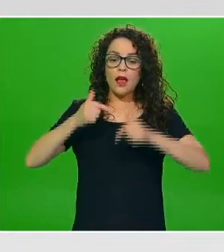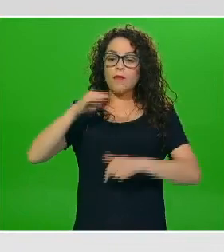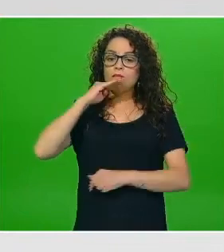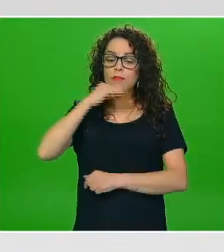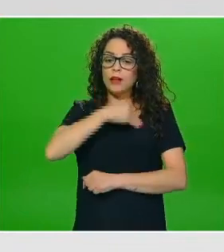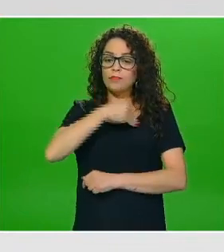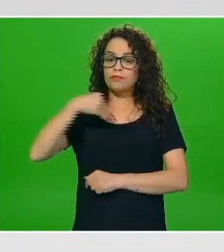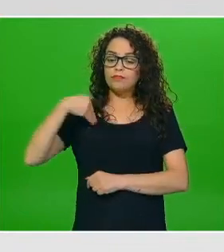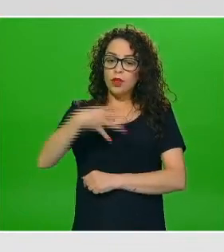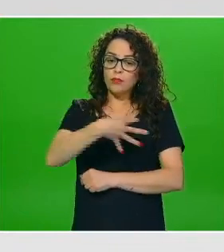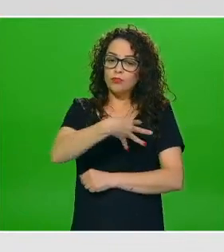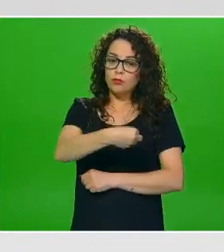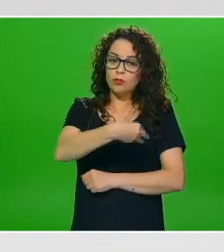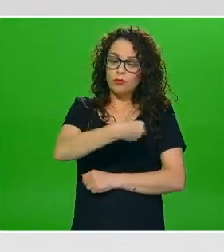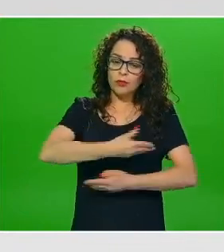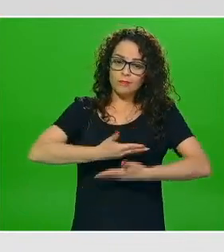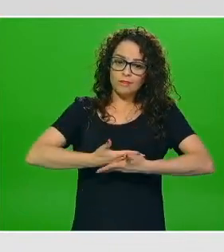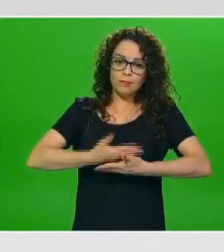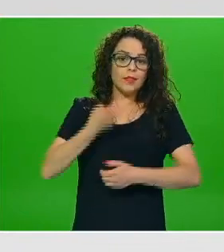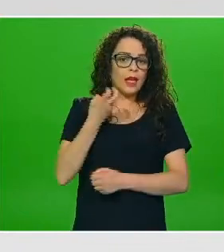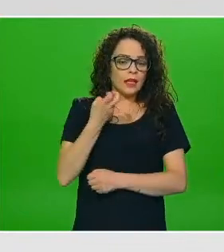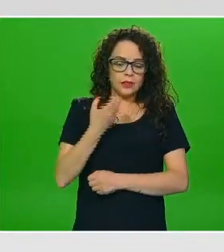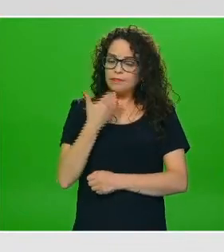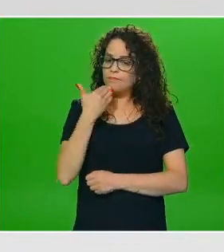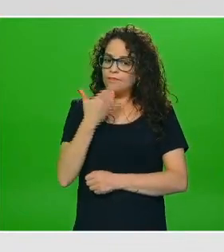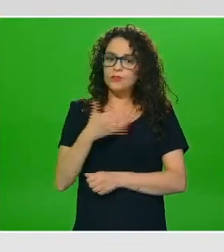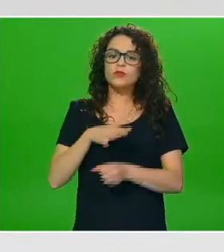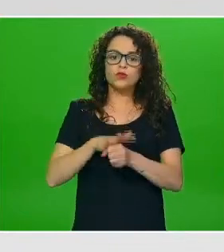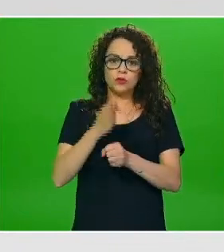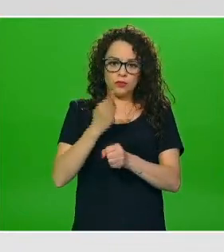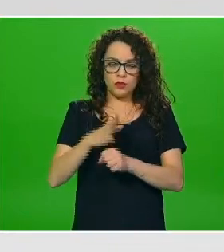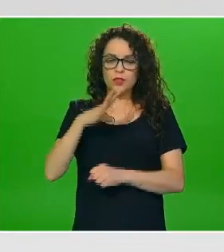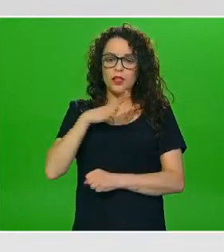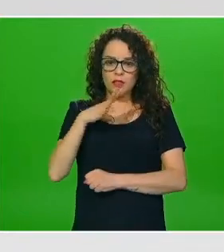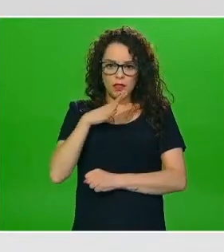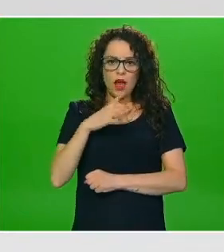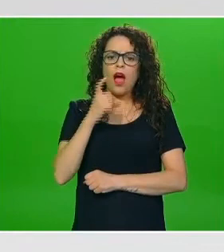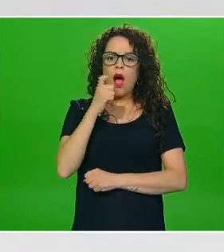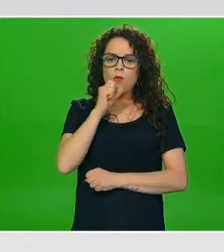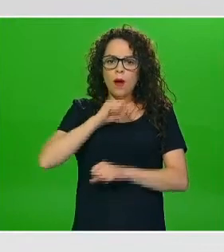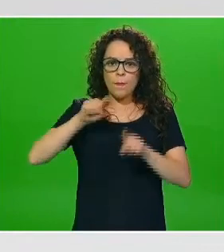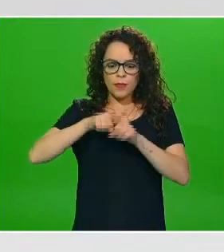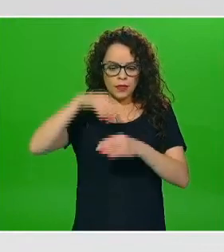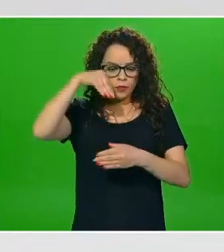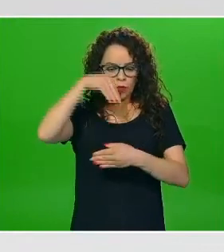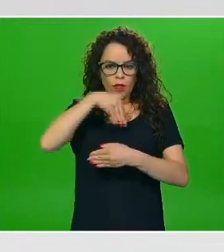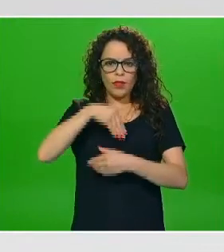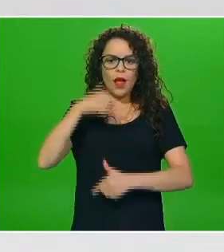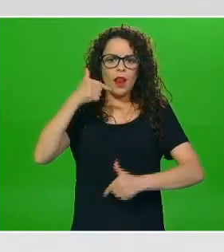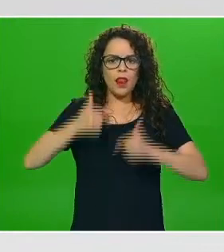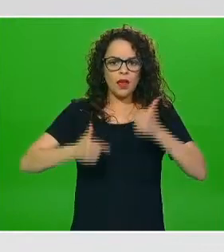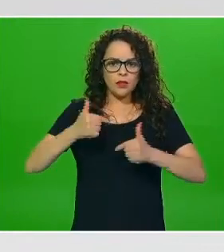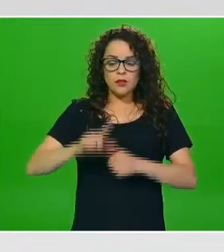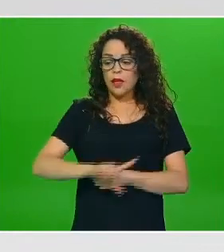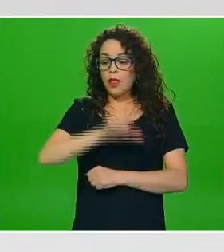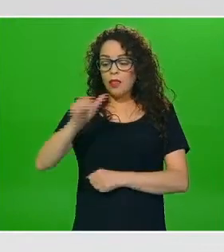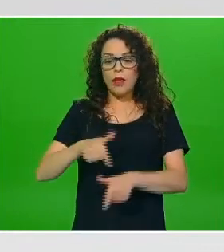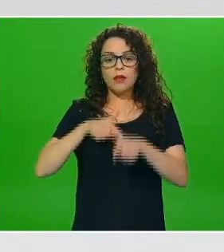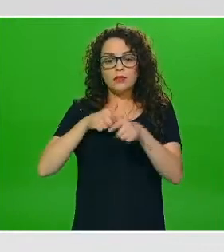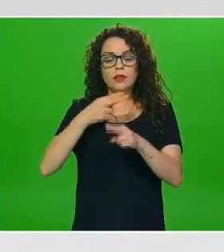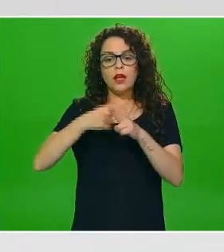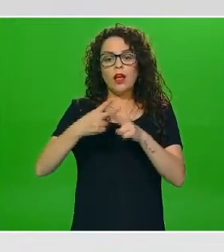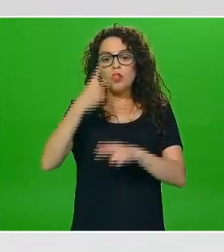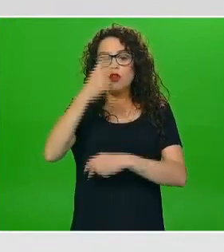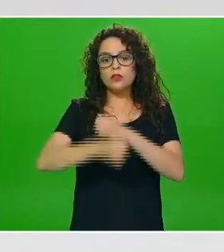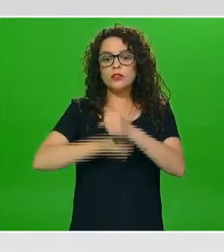tiene la cantidad de agua suficiente para el bebé y luego que continúe hasta los dos años de edad para que bueno en